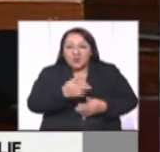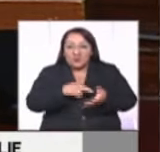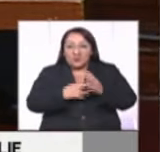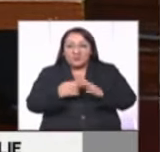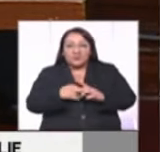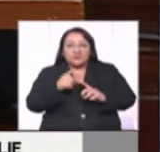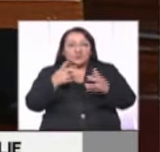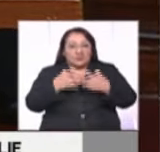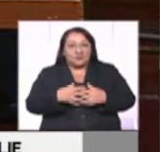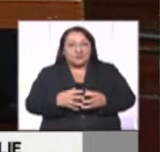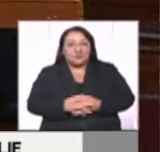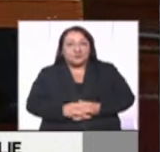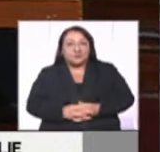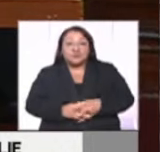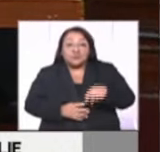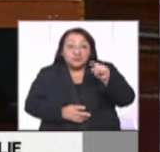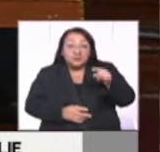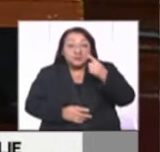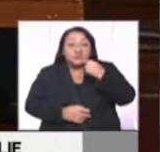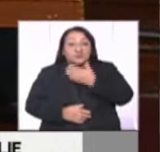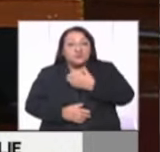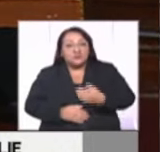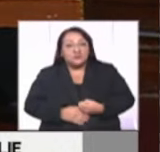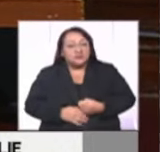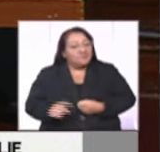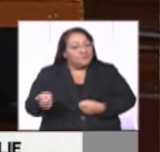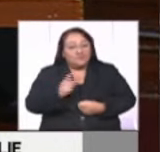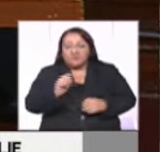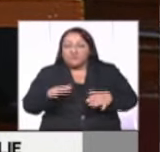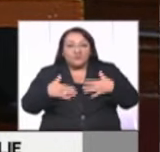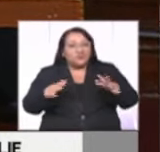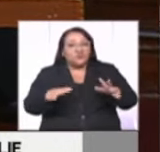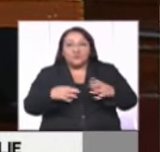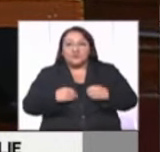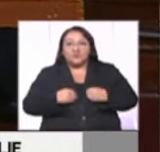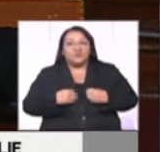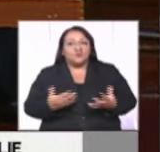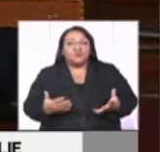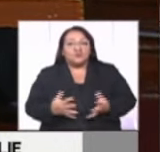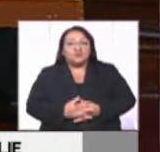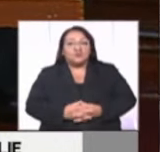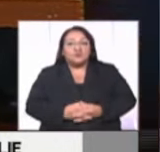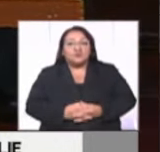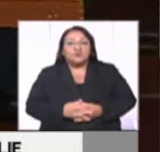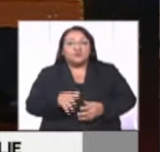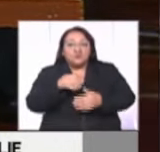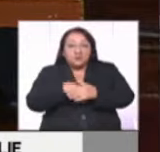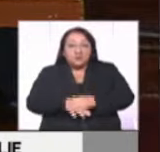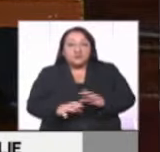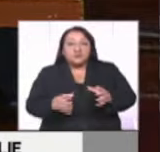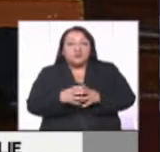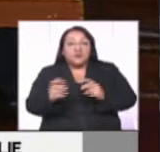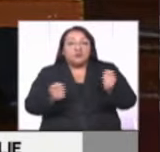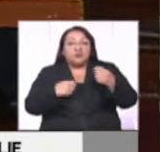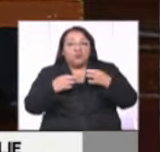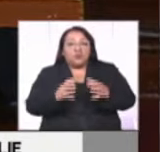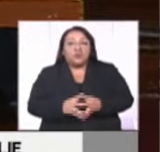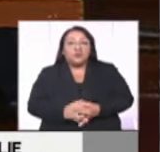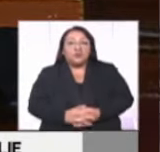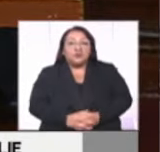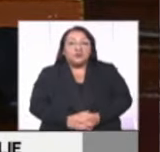directa. Eso, señor presidente, no se puede tolerar dentro de la administración